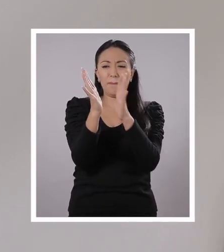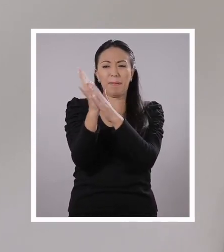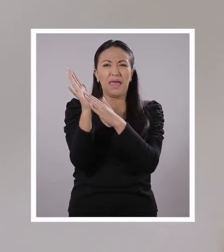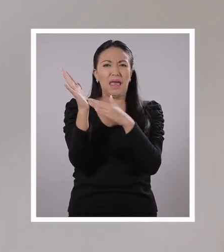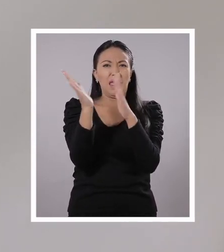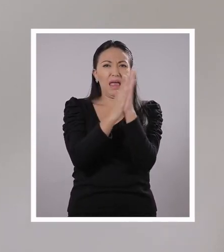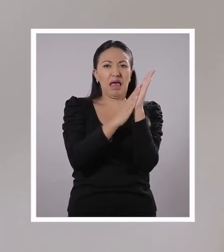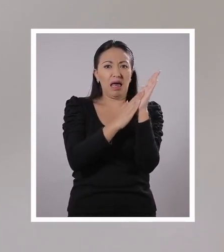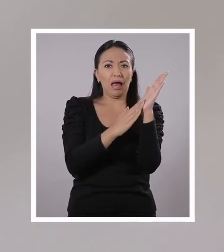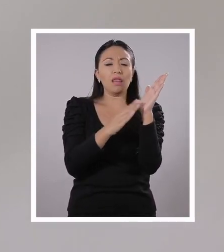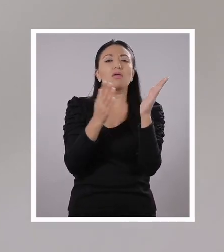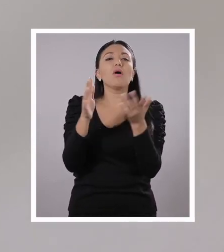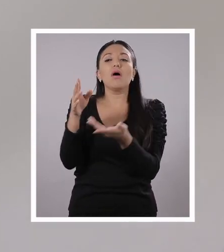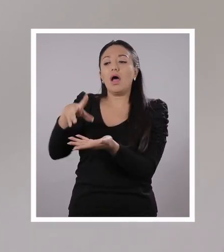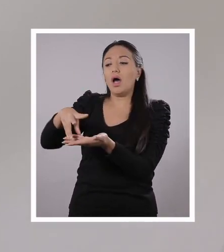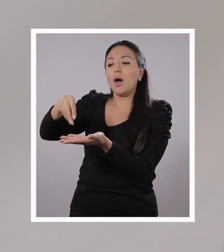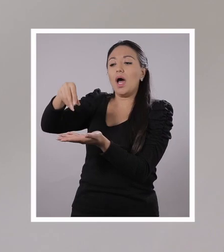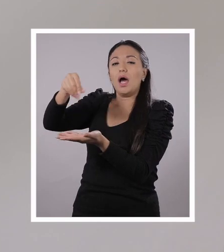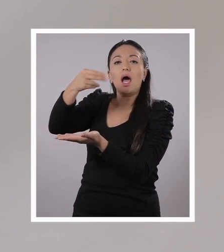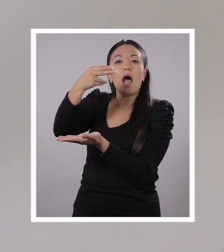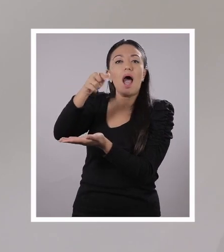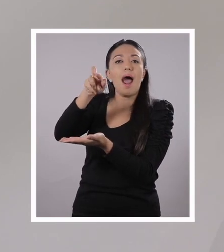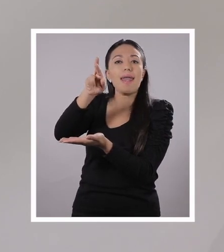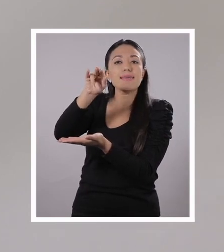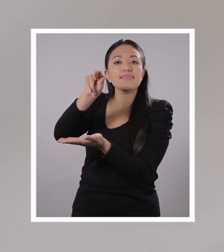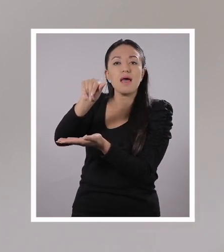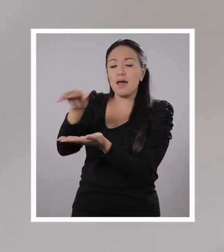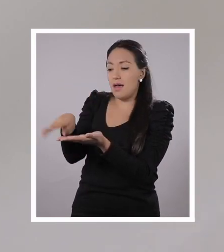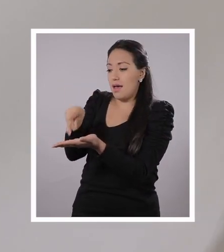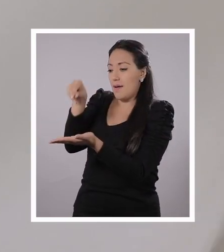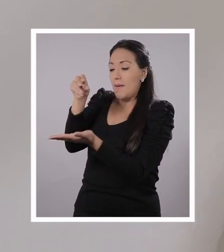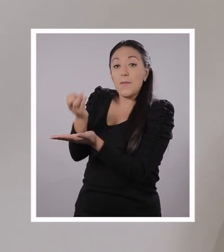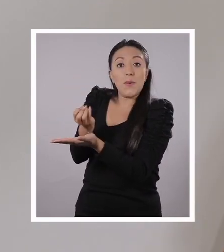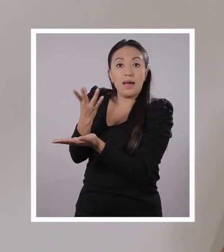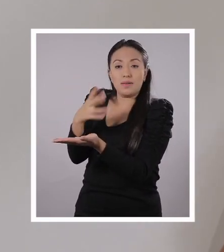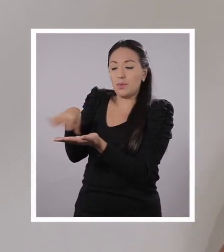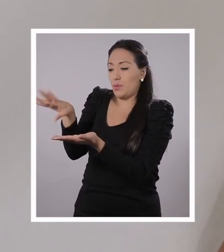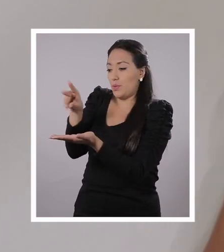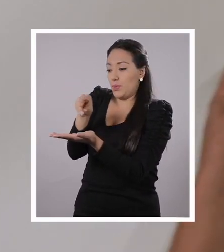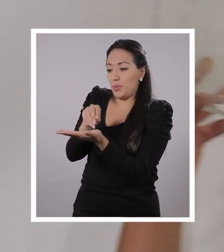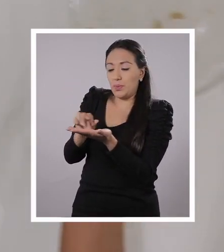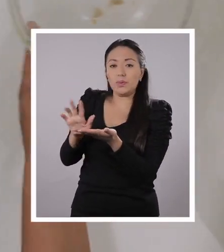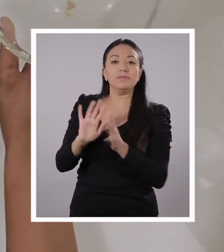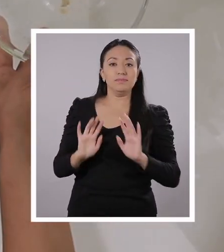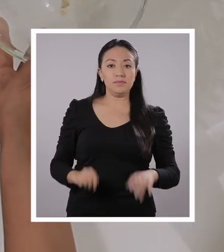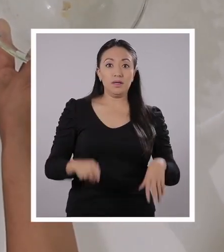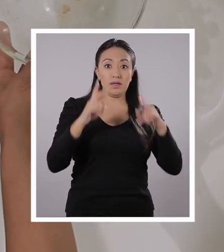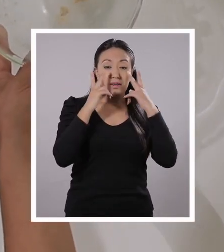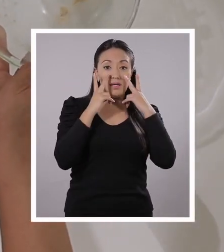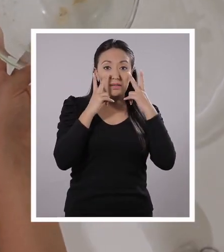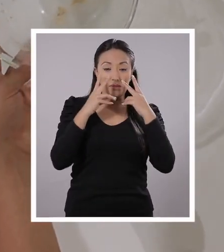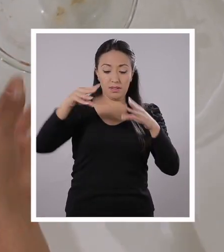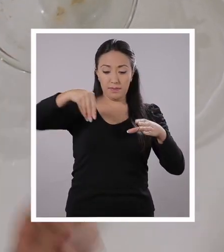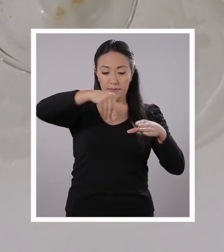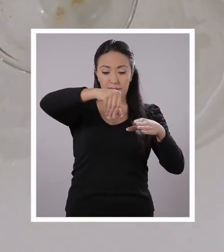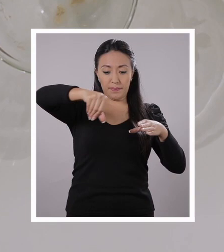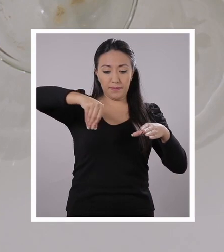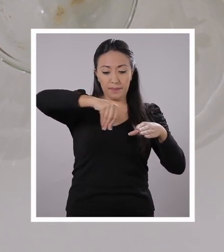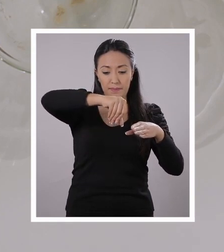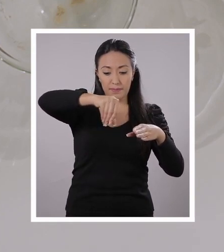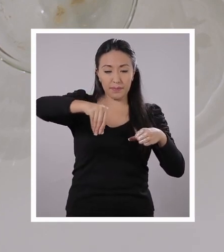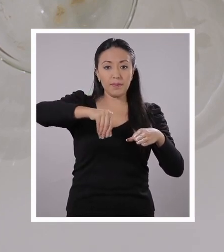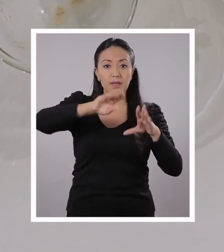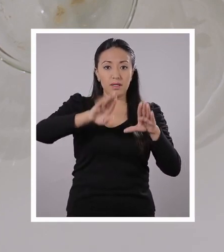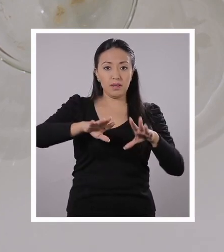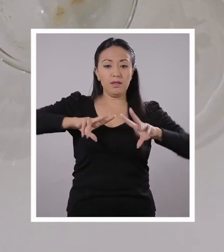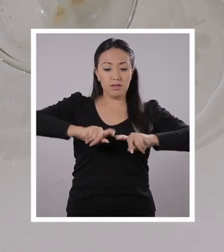se pega un poco, lo que hacemos es coger un poco de harina. A ver. Retiramos a un ladito. Listo. Ponle en la mesa, ¿ya? Yo te voy a